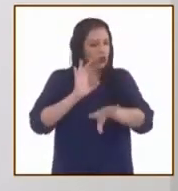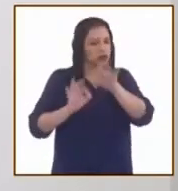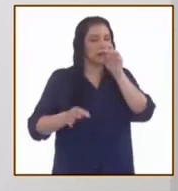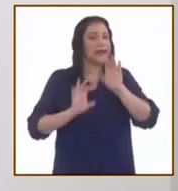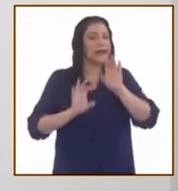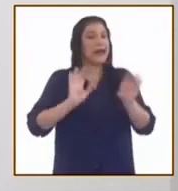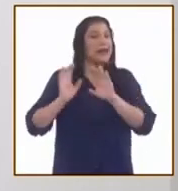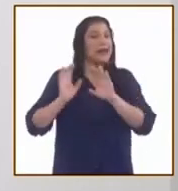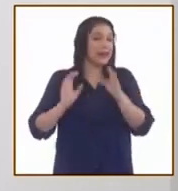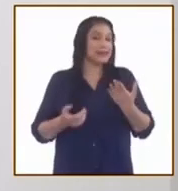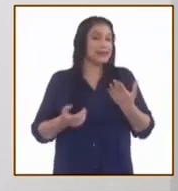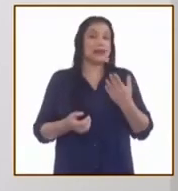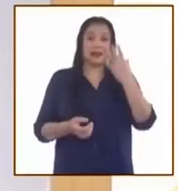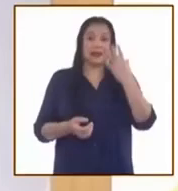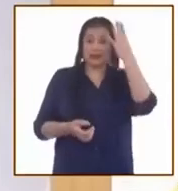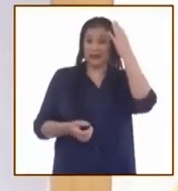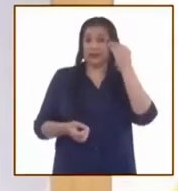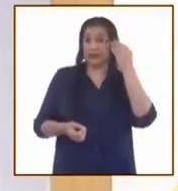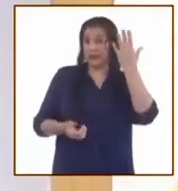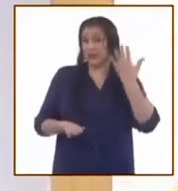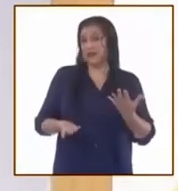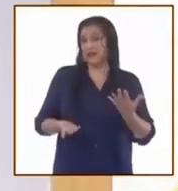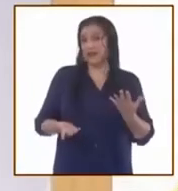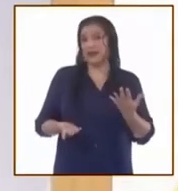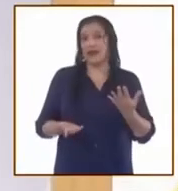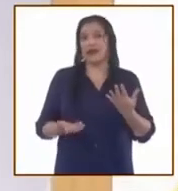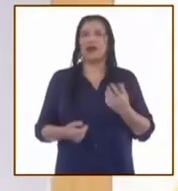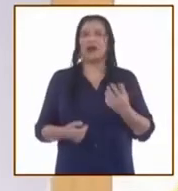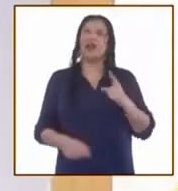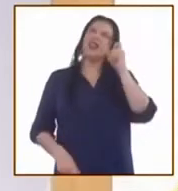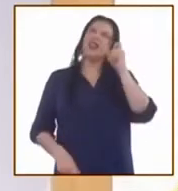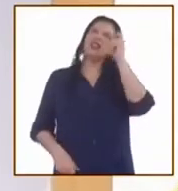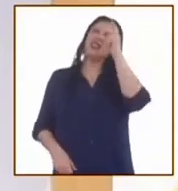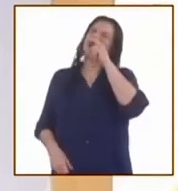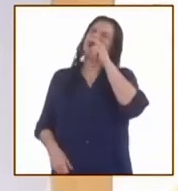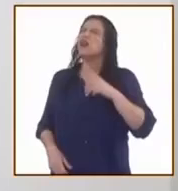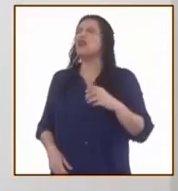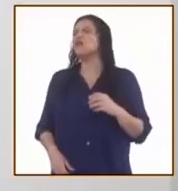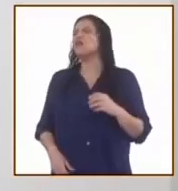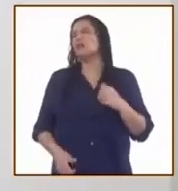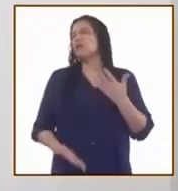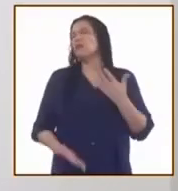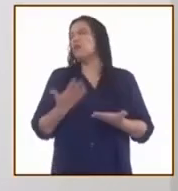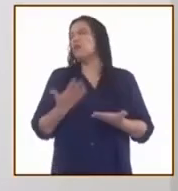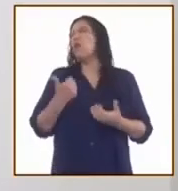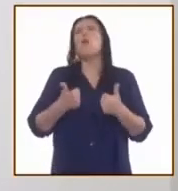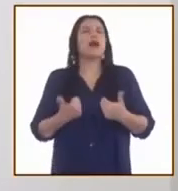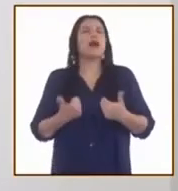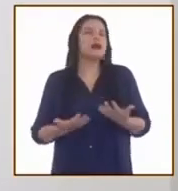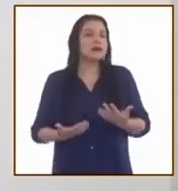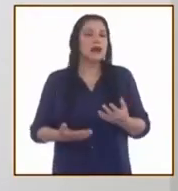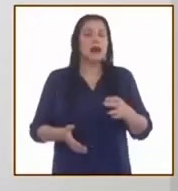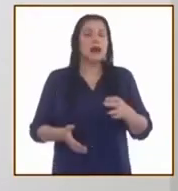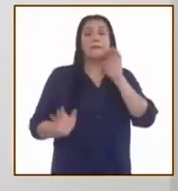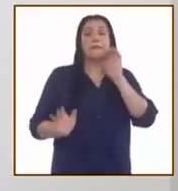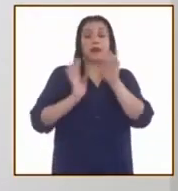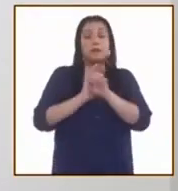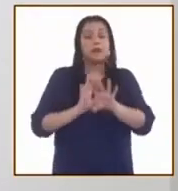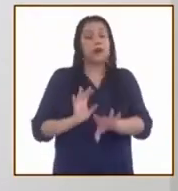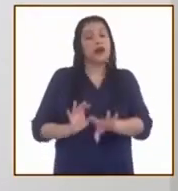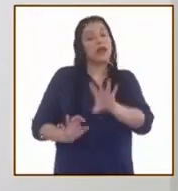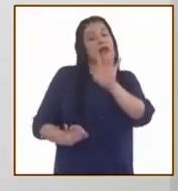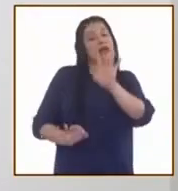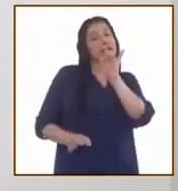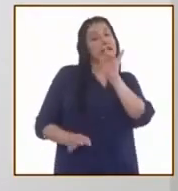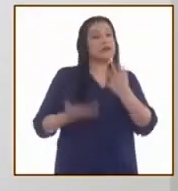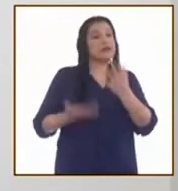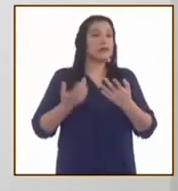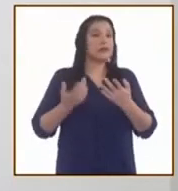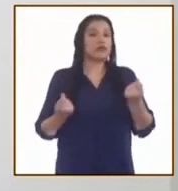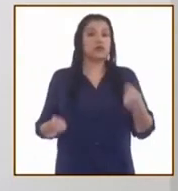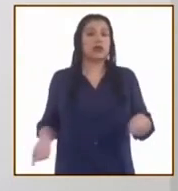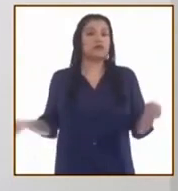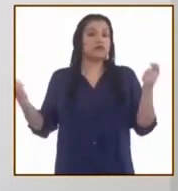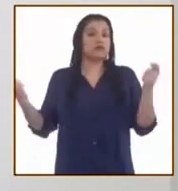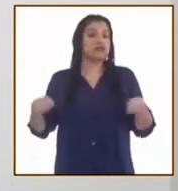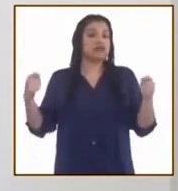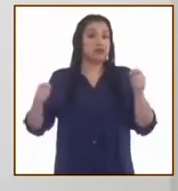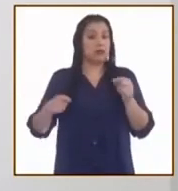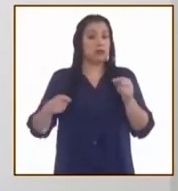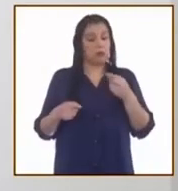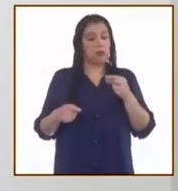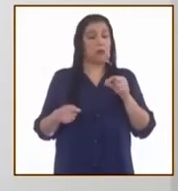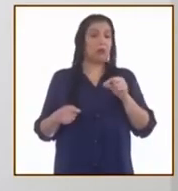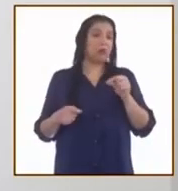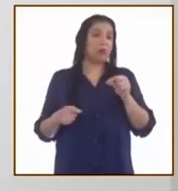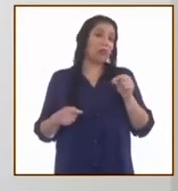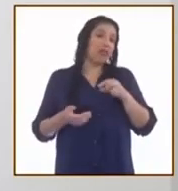al realizar el experimento. ¿Dificultades, profesora? ¿Cómo cuáles? Por ejemplo, elegiste una cuerda muy liviana y al